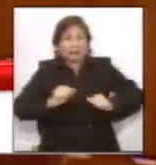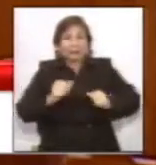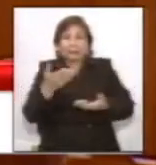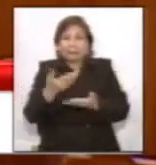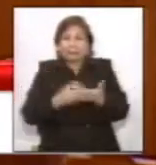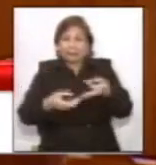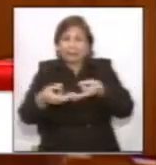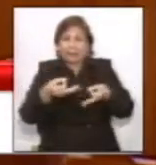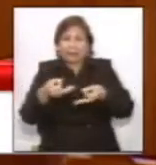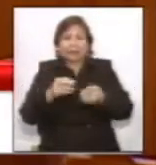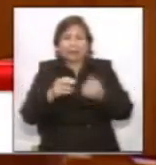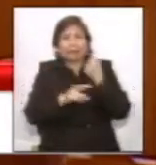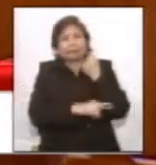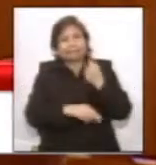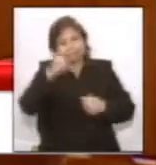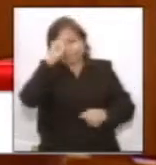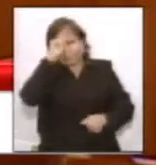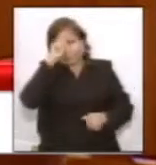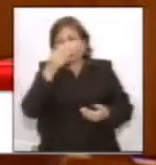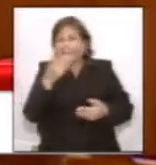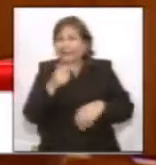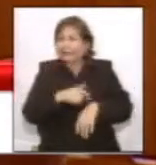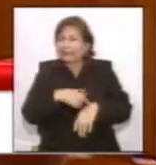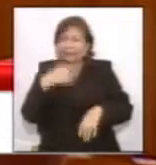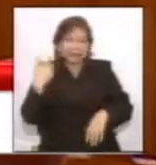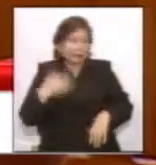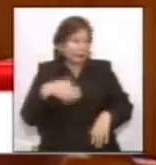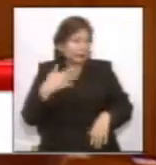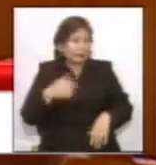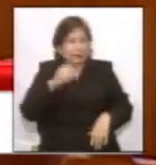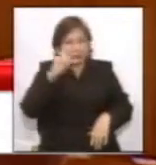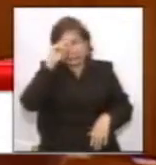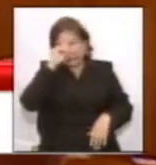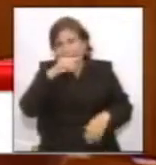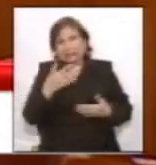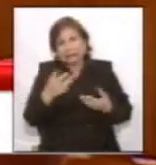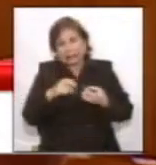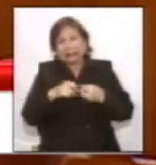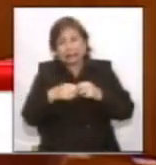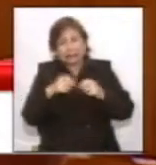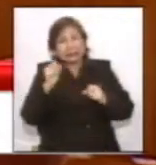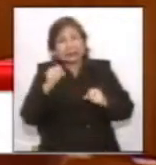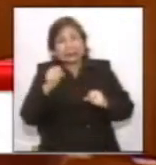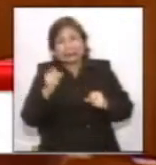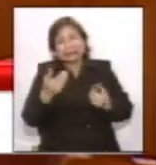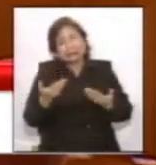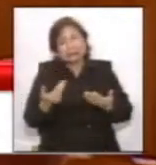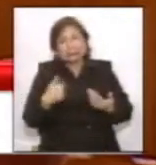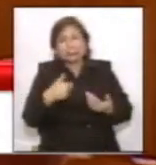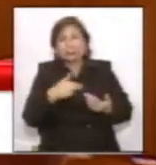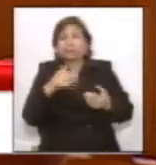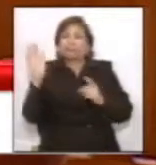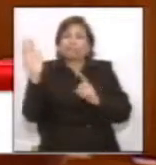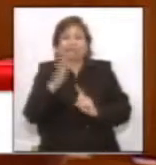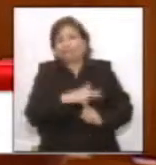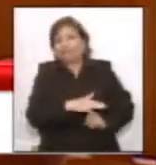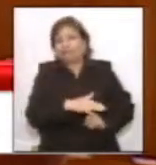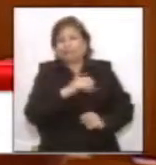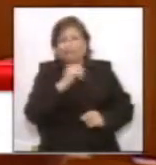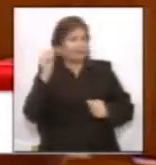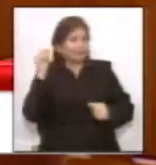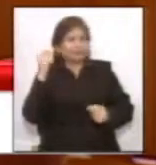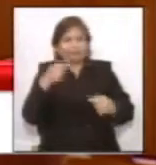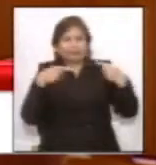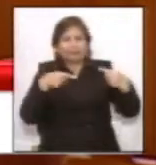estructura económica de la nación. Son tiempos difíciles, por supuesto, pero nuestra energía debe estar en combatir al único enemigo